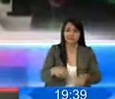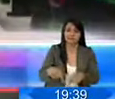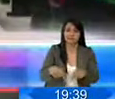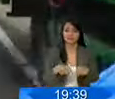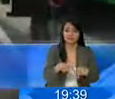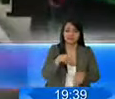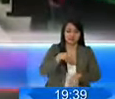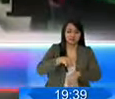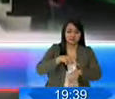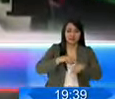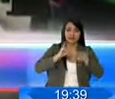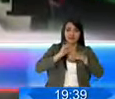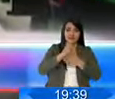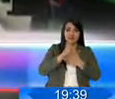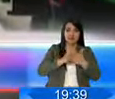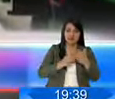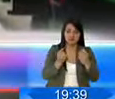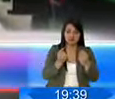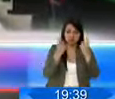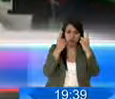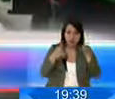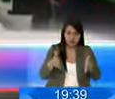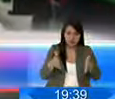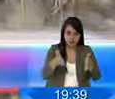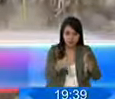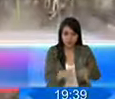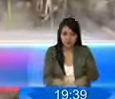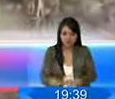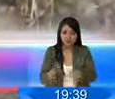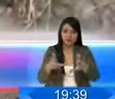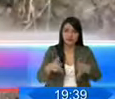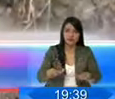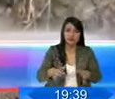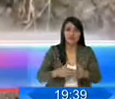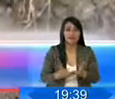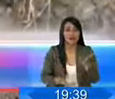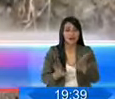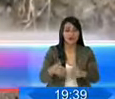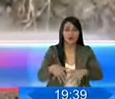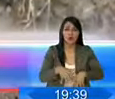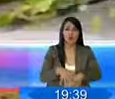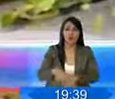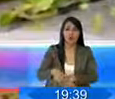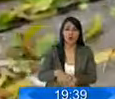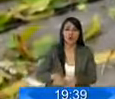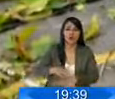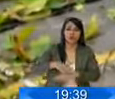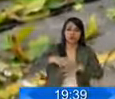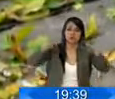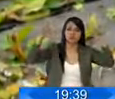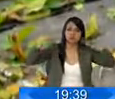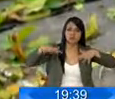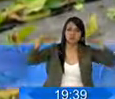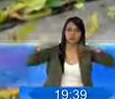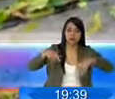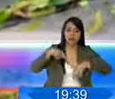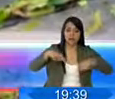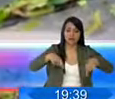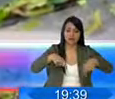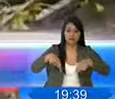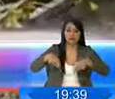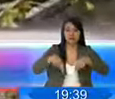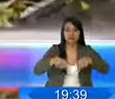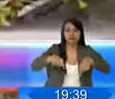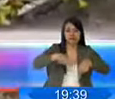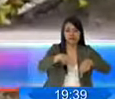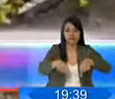llegamos a las 6:30 con la sorpresa que la vía estaba ya hundida. Posibles vertientes que surgieron tras las fuertes lluvias habrían propiciado el daño de